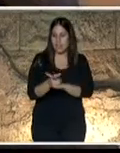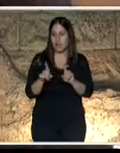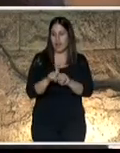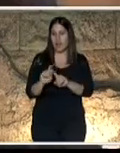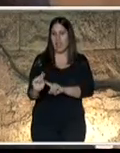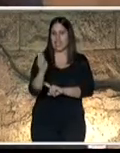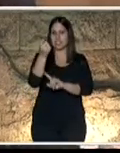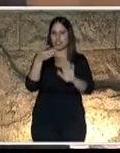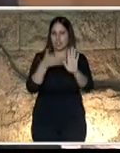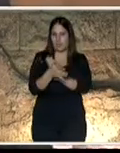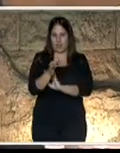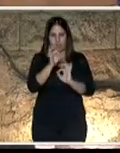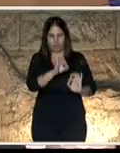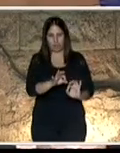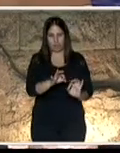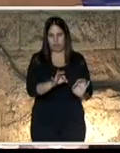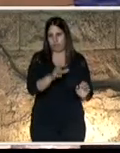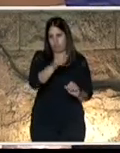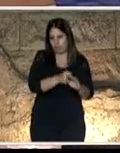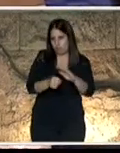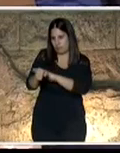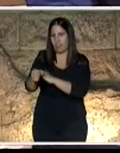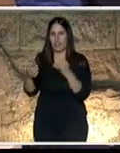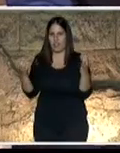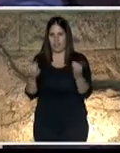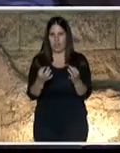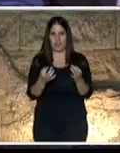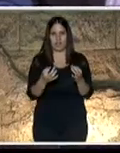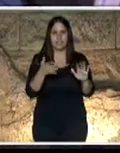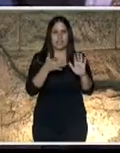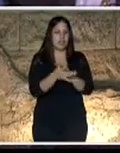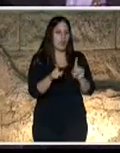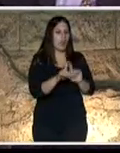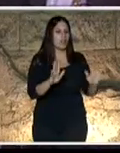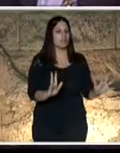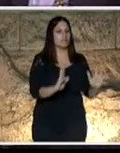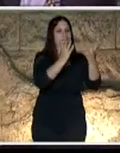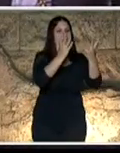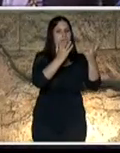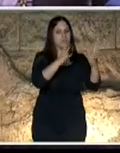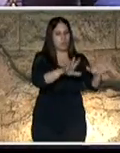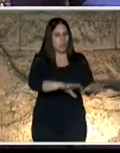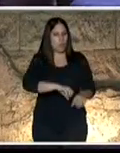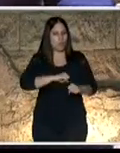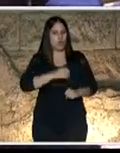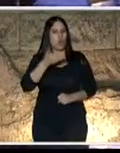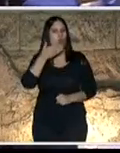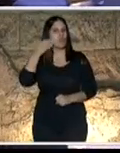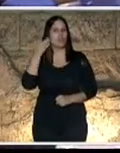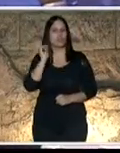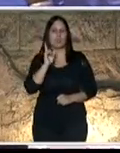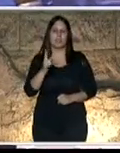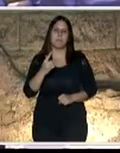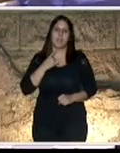lo es. La gloria se debe, pues, adquirir, en tanto que el honor solo se puede